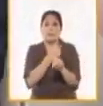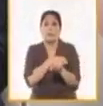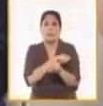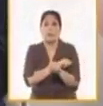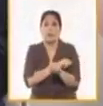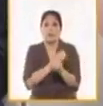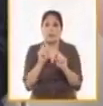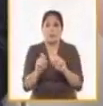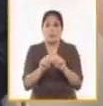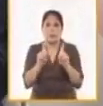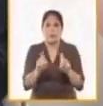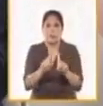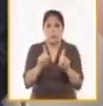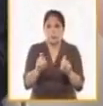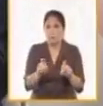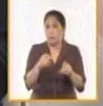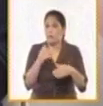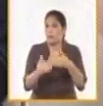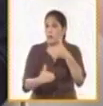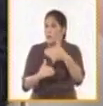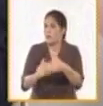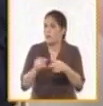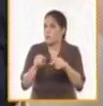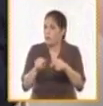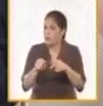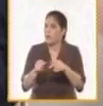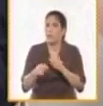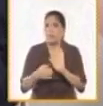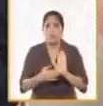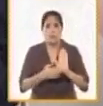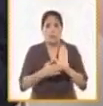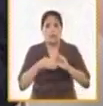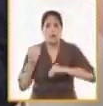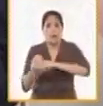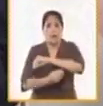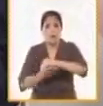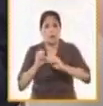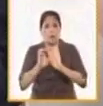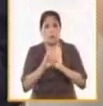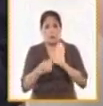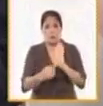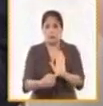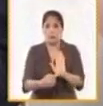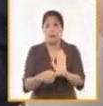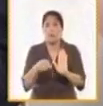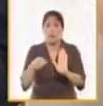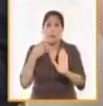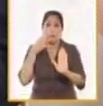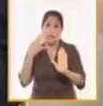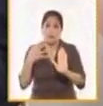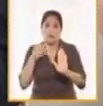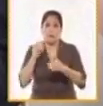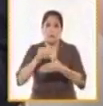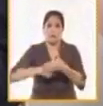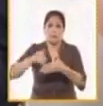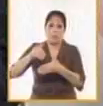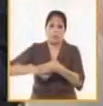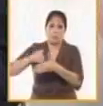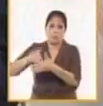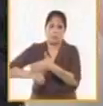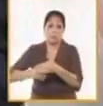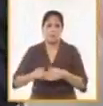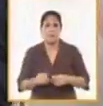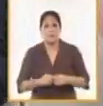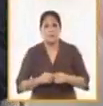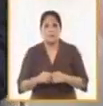Porque dentro de esos procesos han habido unos referendos que se han llevado adelante que han sido determinantes en el avance de la vida